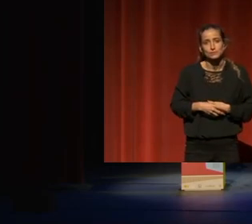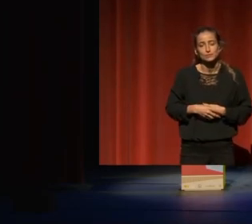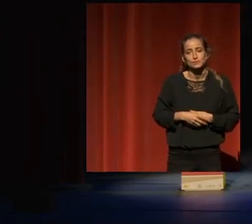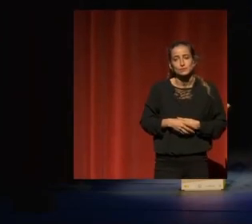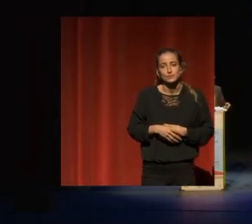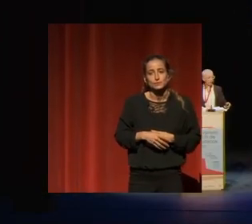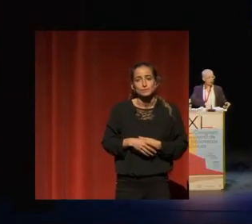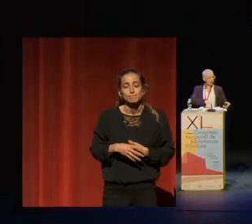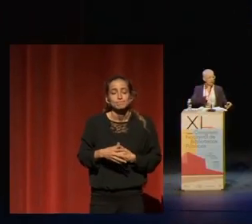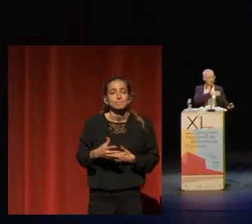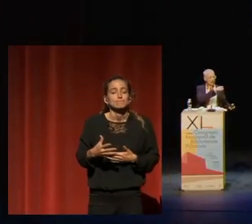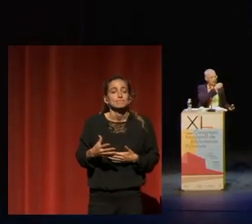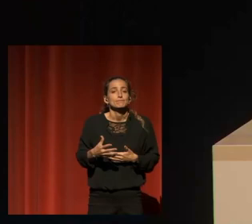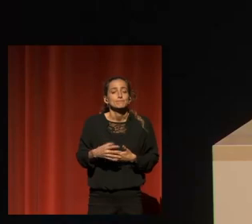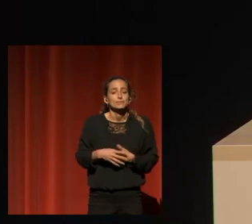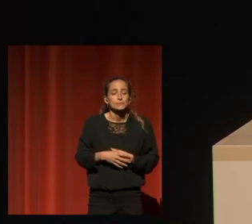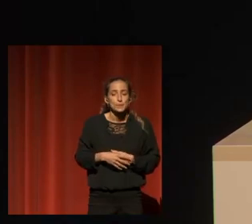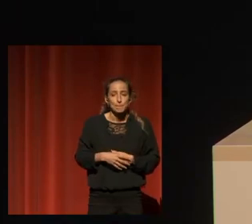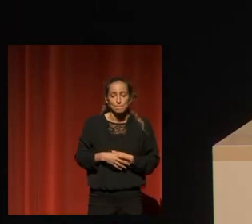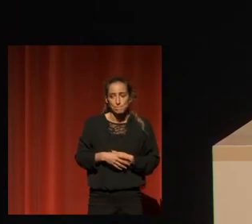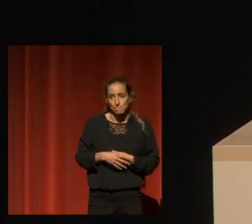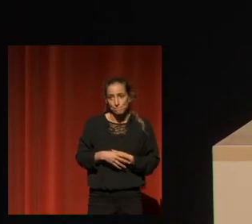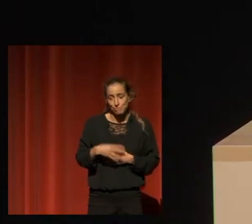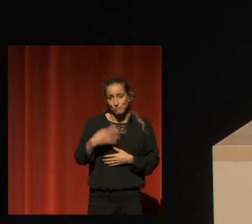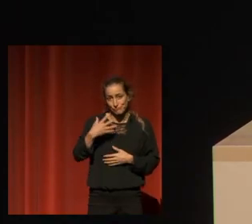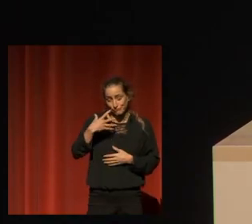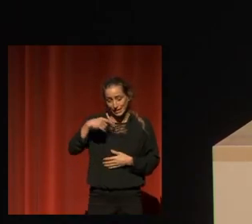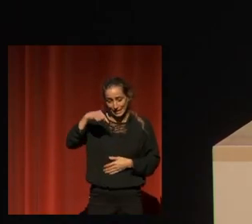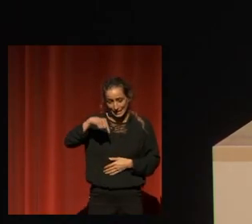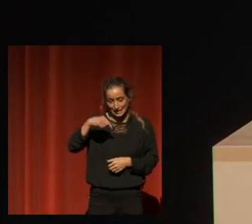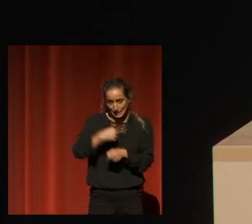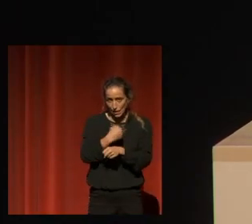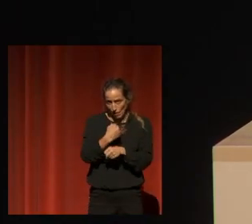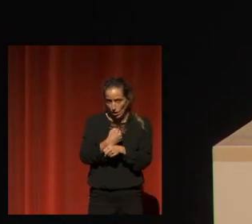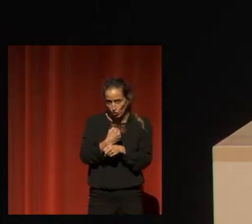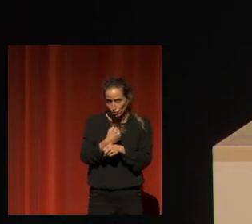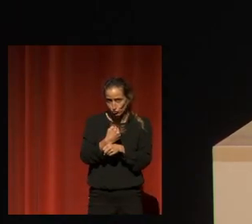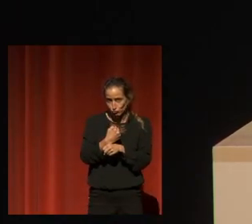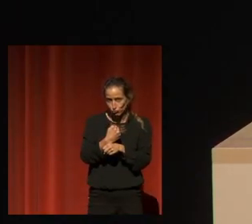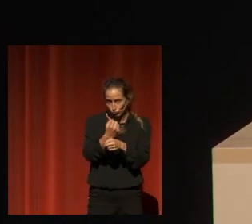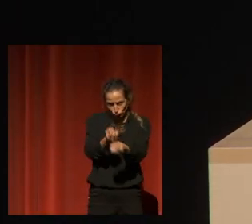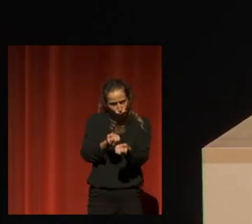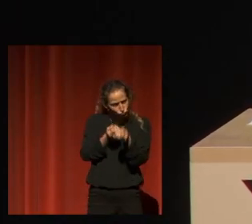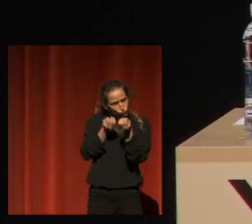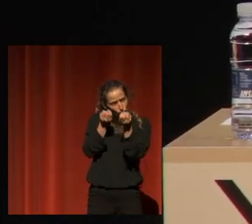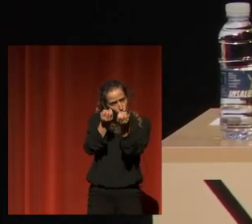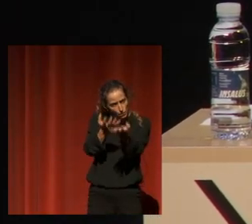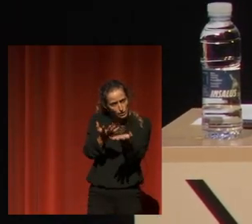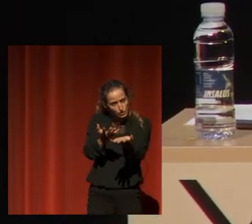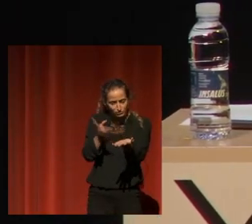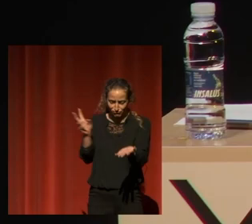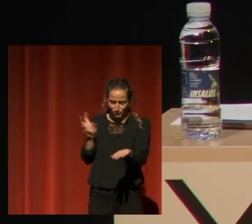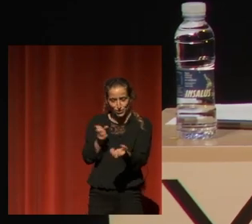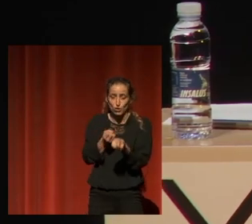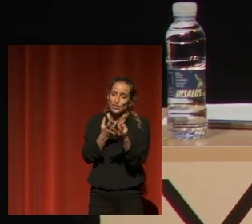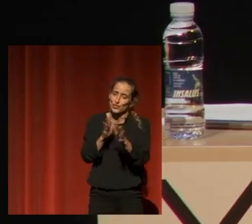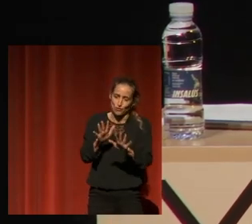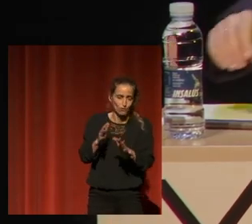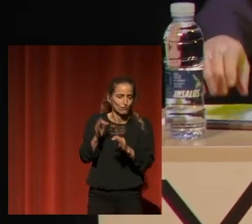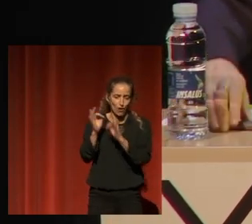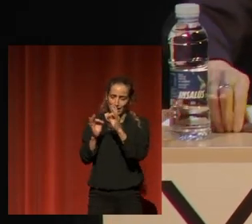porque Bueno realmente este trabajo que vengo aquí a compartir y que agradezco muchísimo a